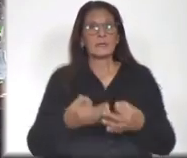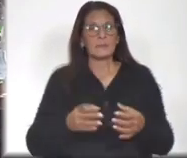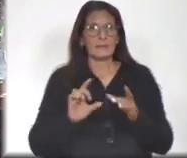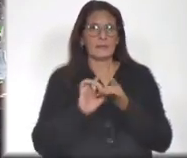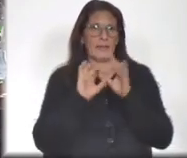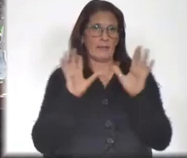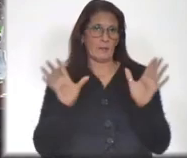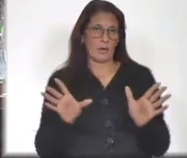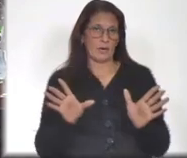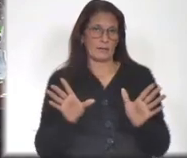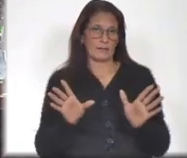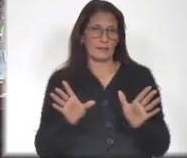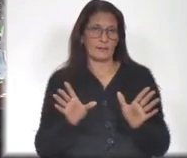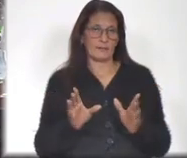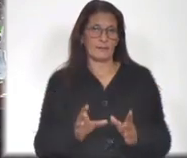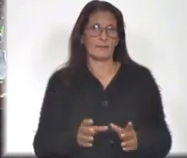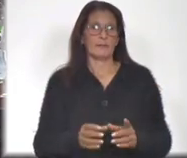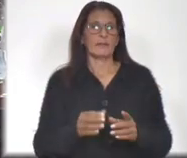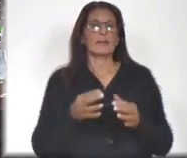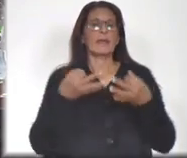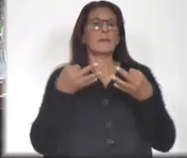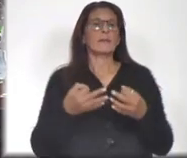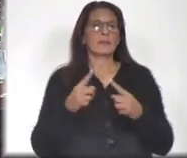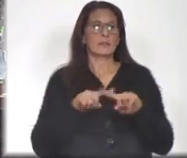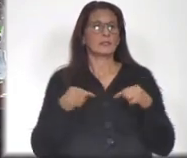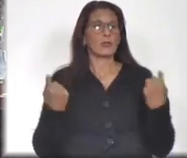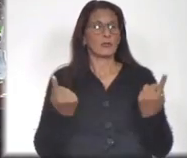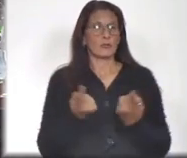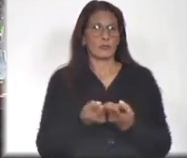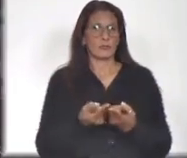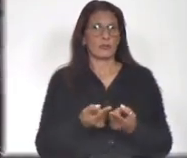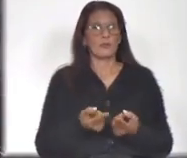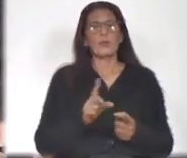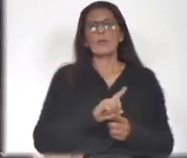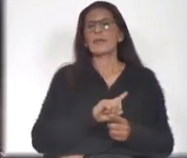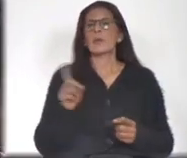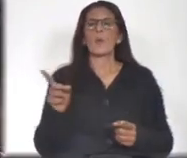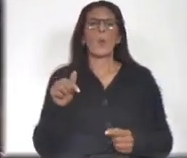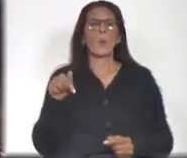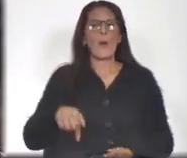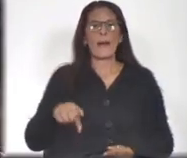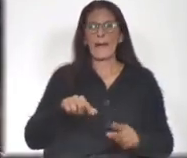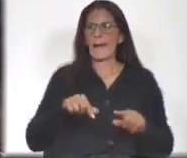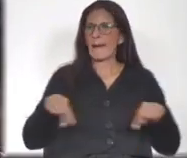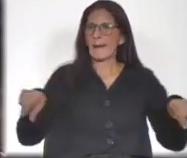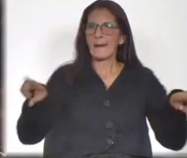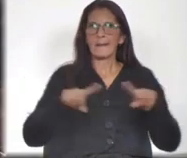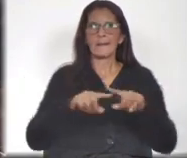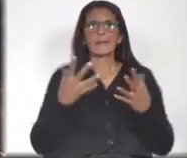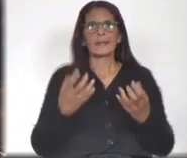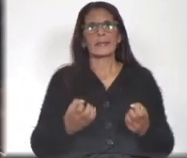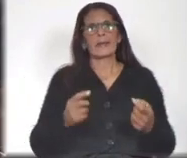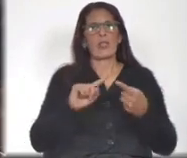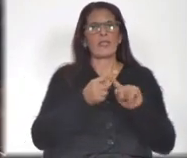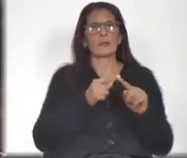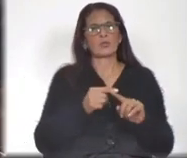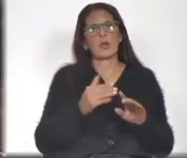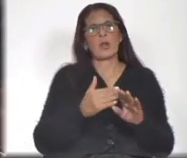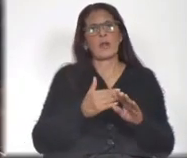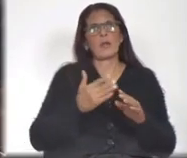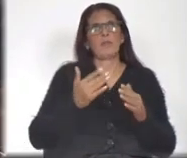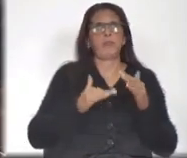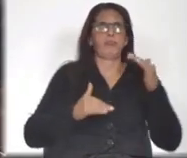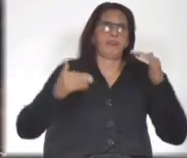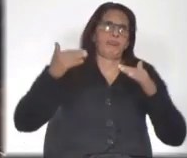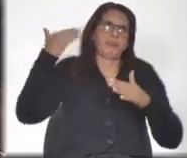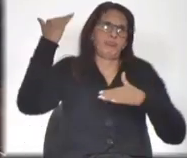y en bien de todos. Obviamente que ninguno pretende acá que la discusión se vayan al extremo por las ramas